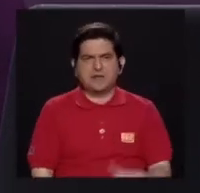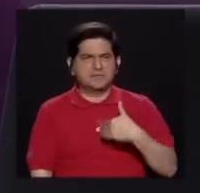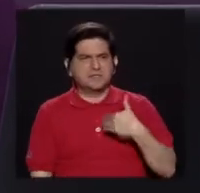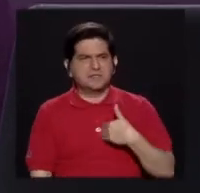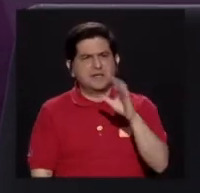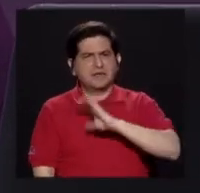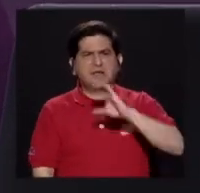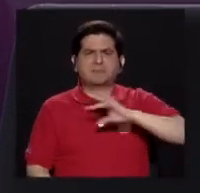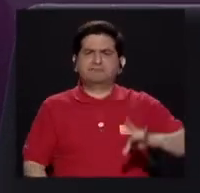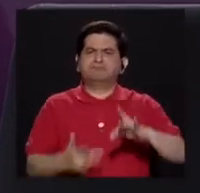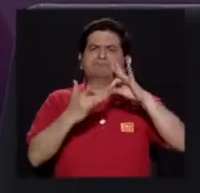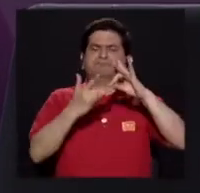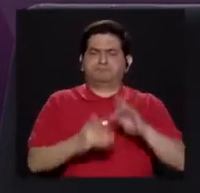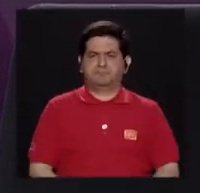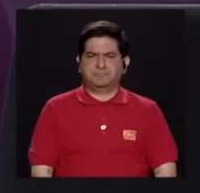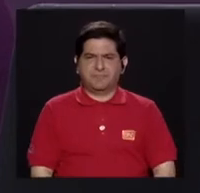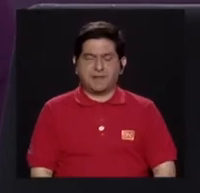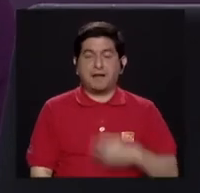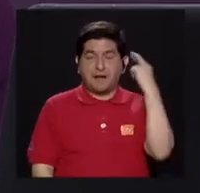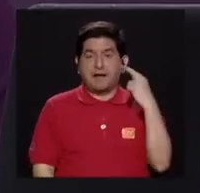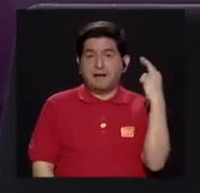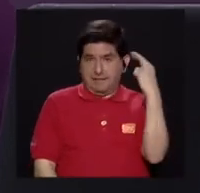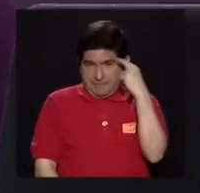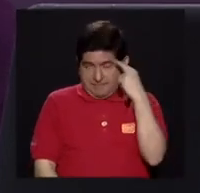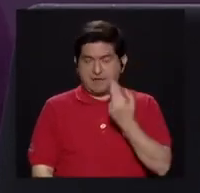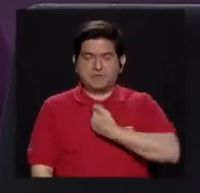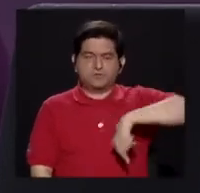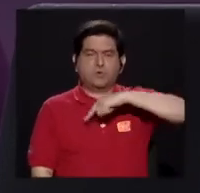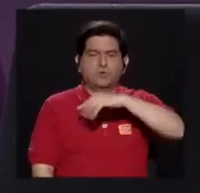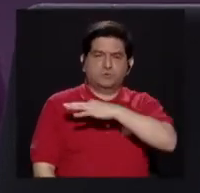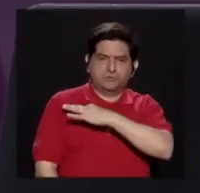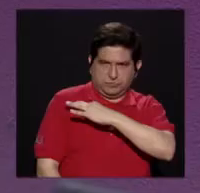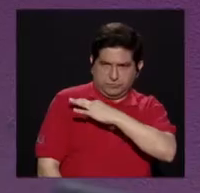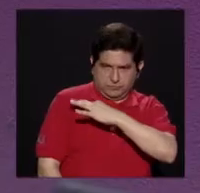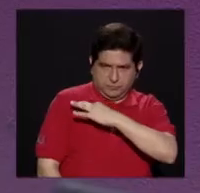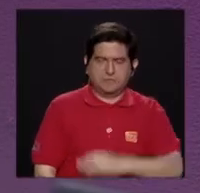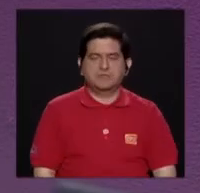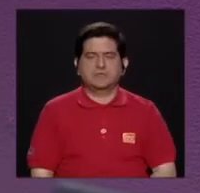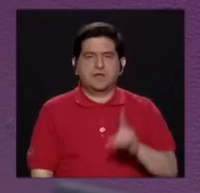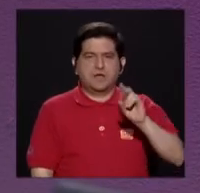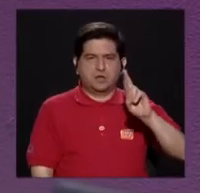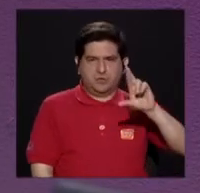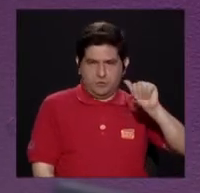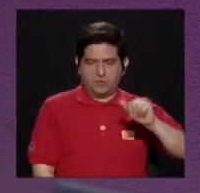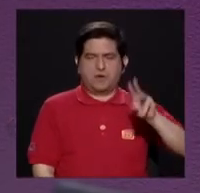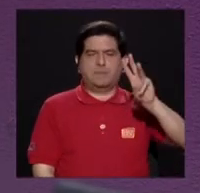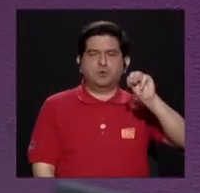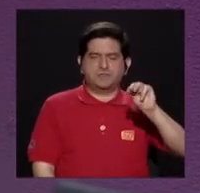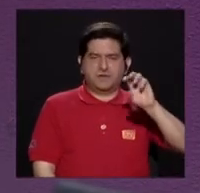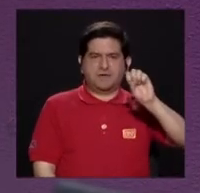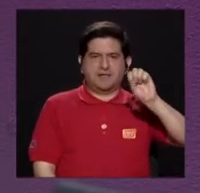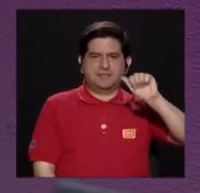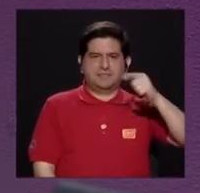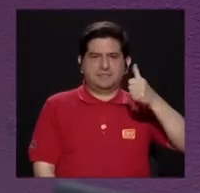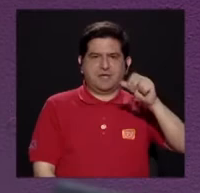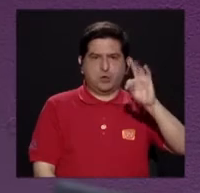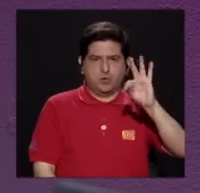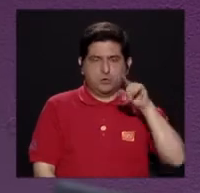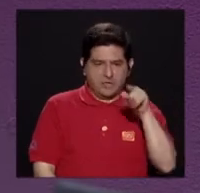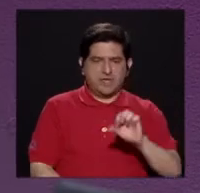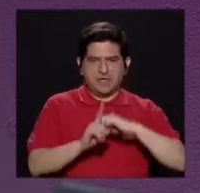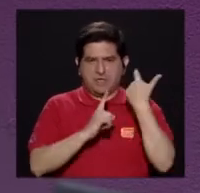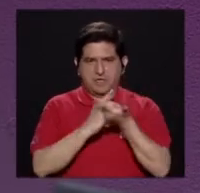algunas particularidades, pero bueno, para eso hemos invitado a la doctora Montserrat Sagot. Ella es